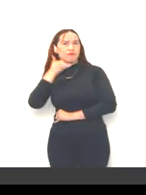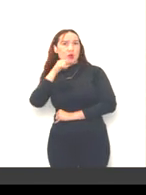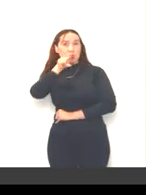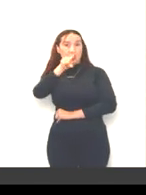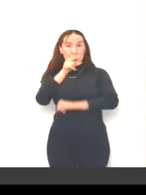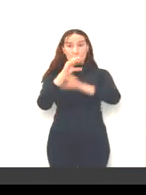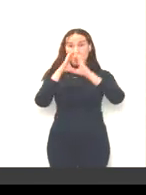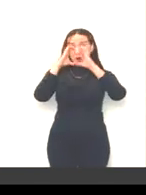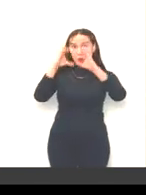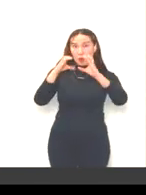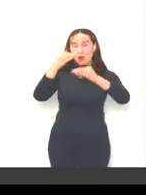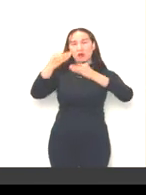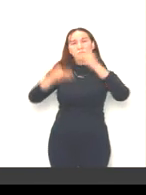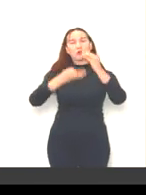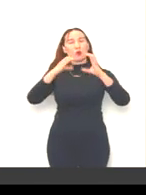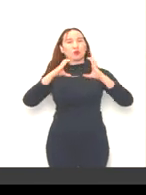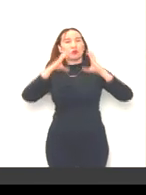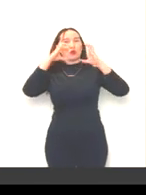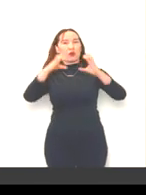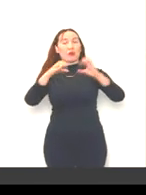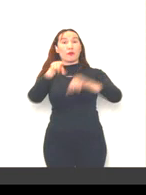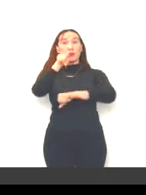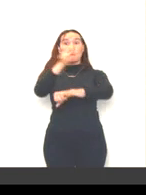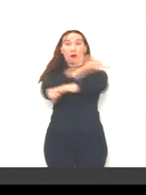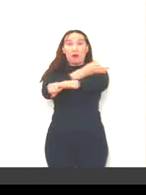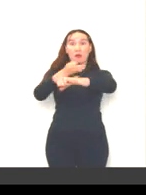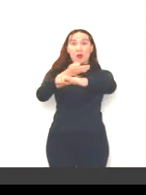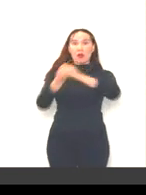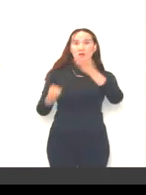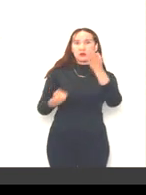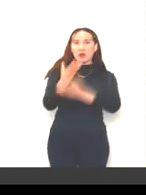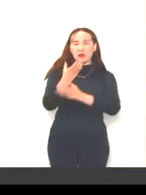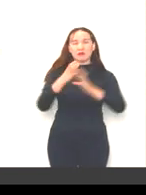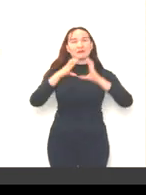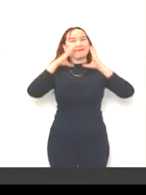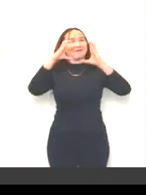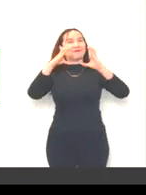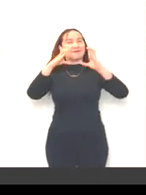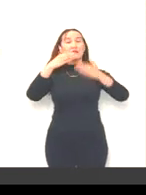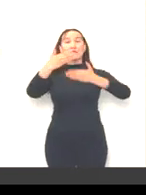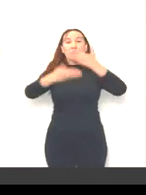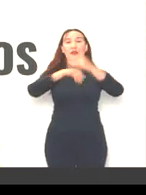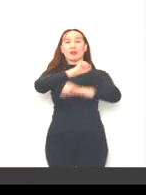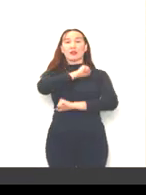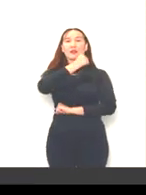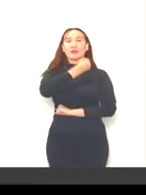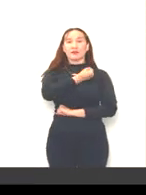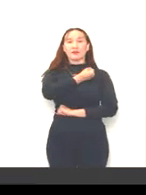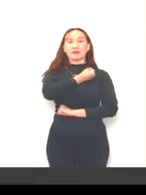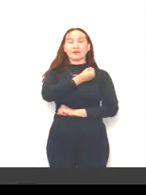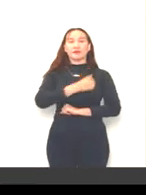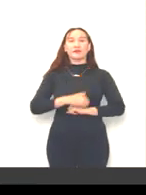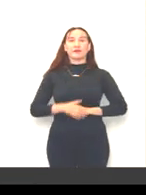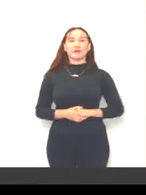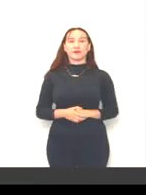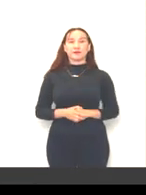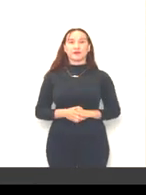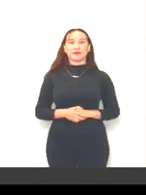800-123-8888. Si te cuidas tú, nos cuidamos todos. Por tu familia, si sales, cuídate. Servicios de